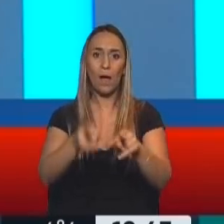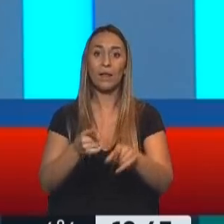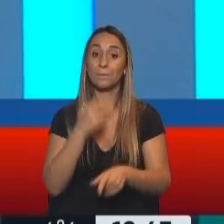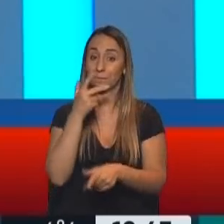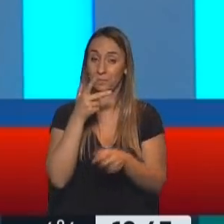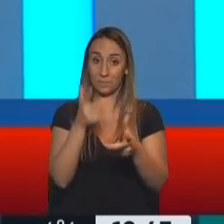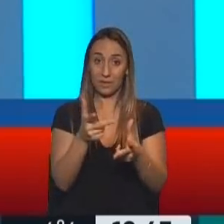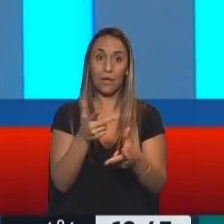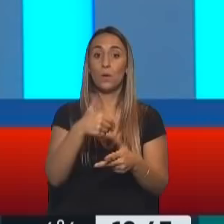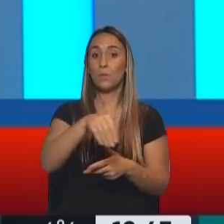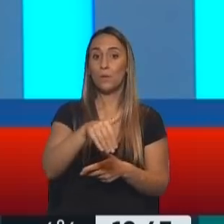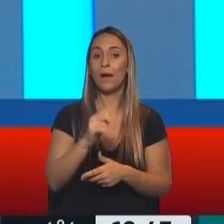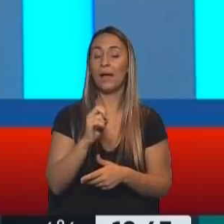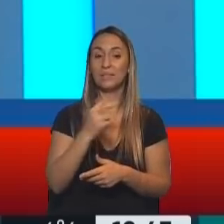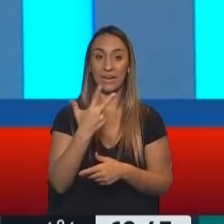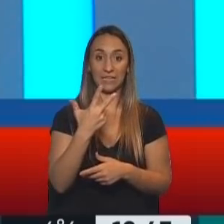haber tres